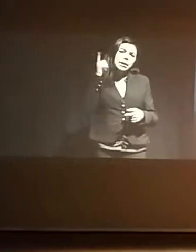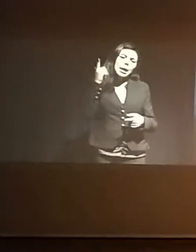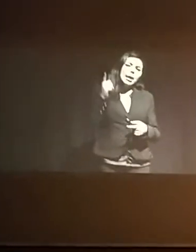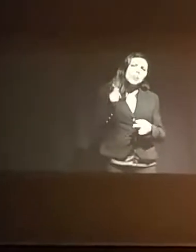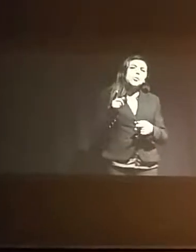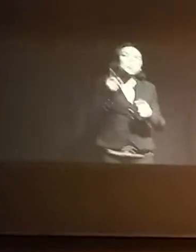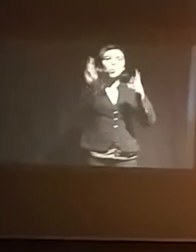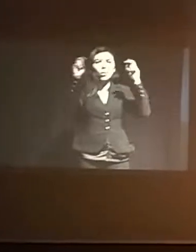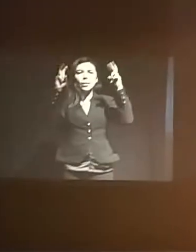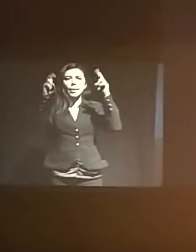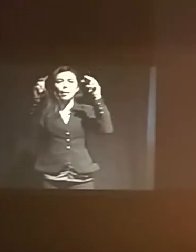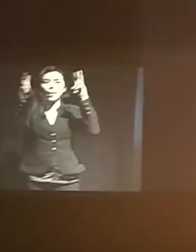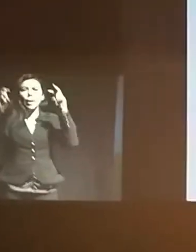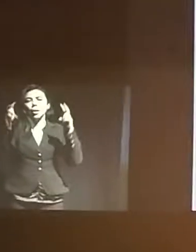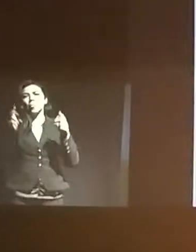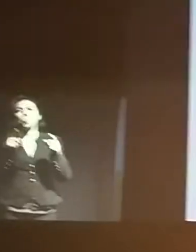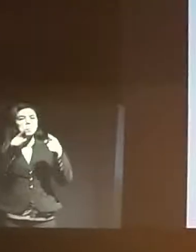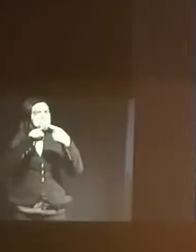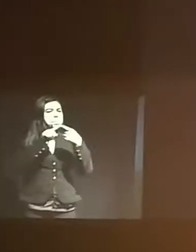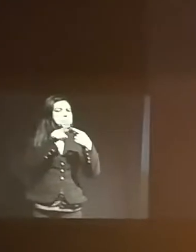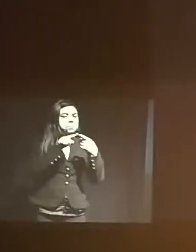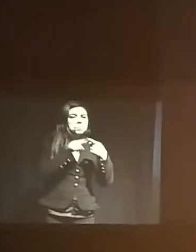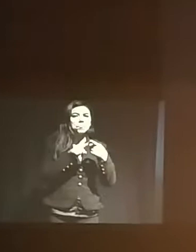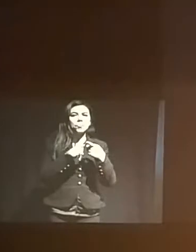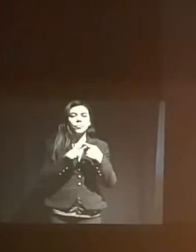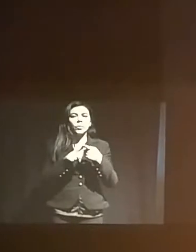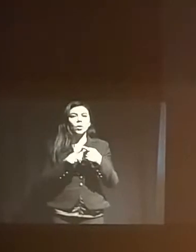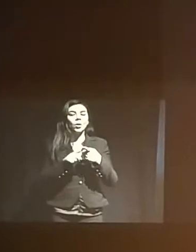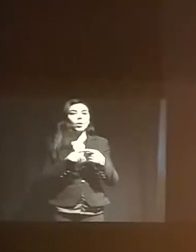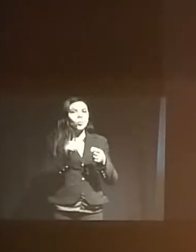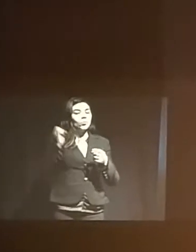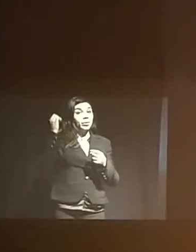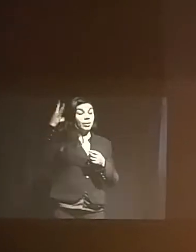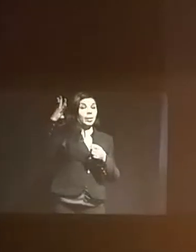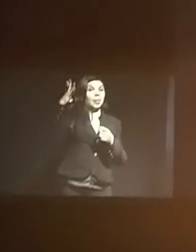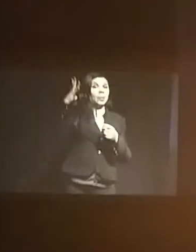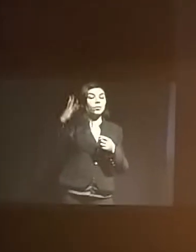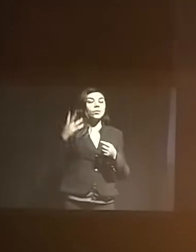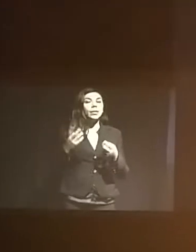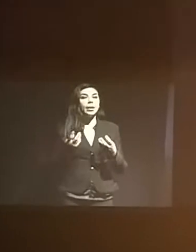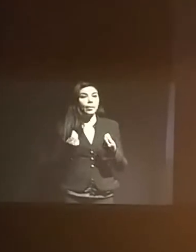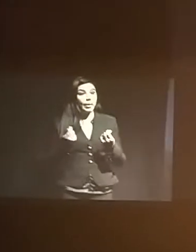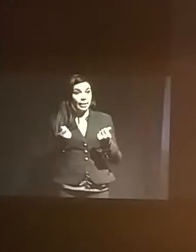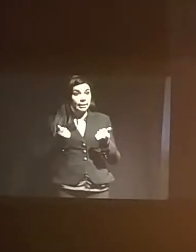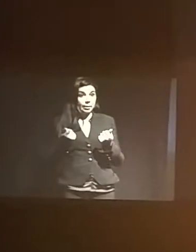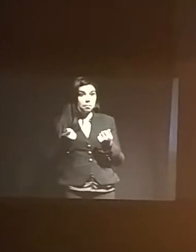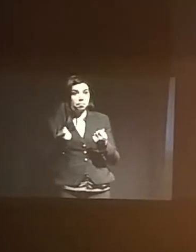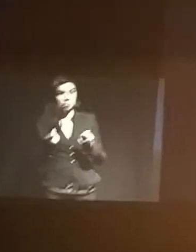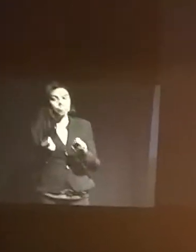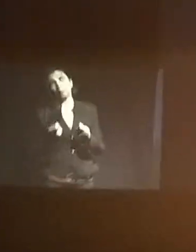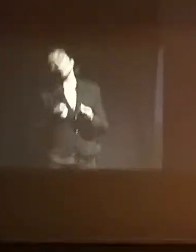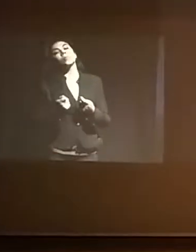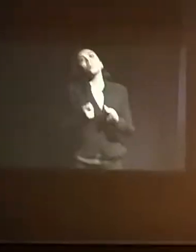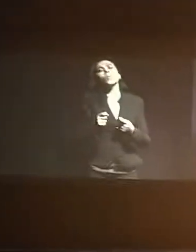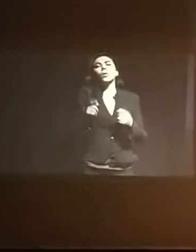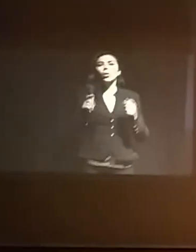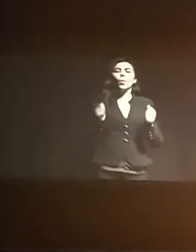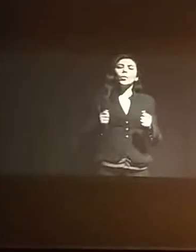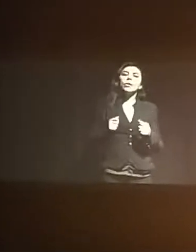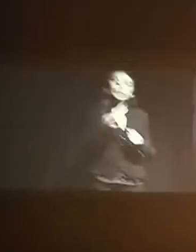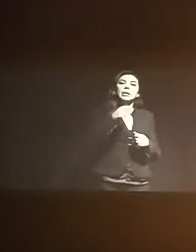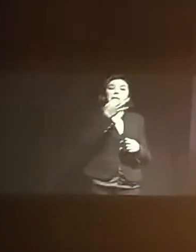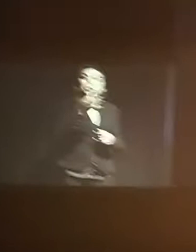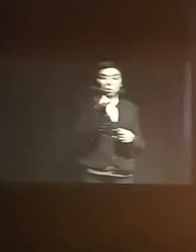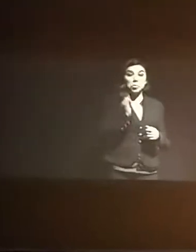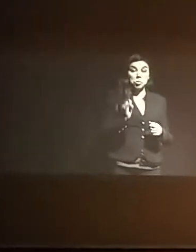tema particular y que de alguna manera da una luz de esperanza un poco lo que planteaban recién, pero yo no puedo dejar de decir que yo también soy uno de